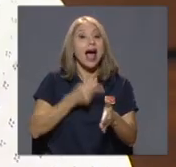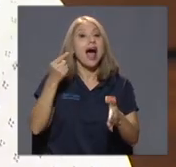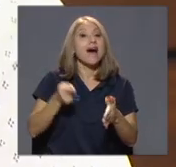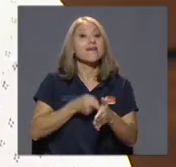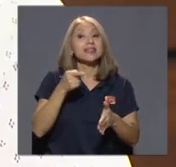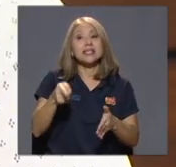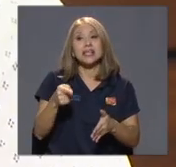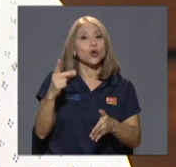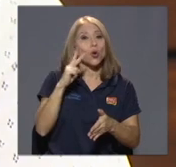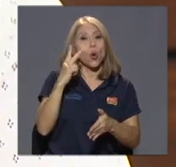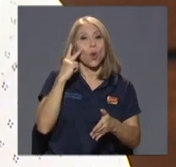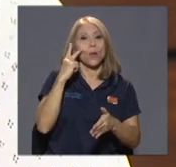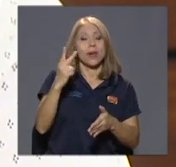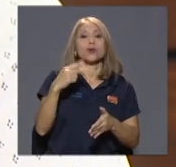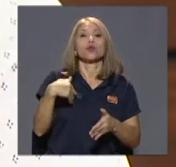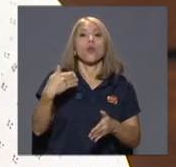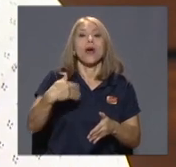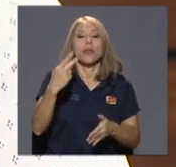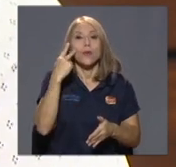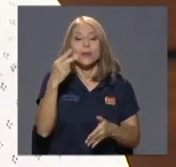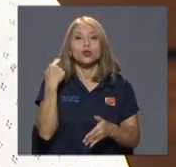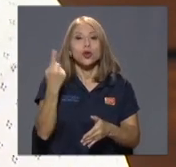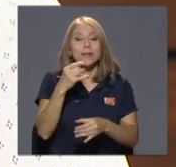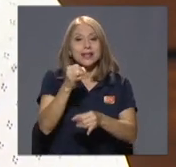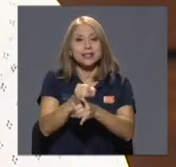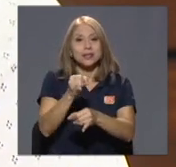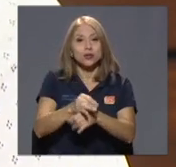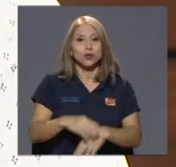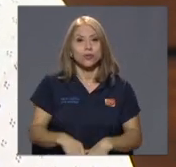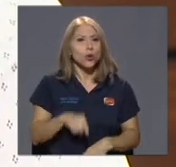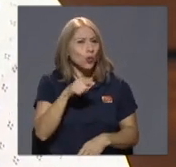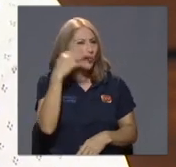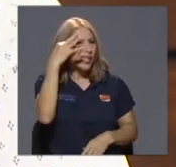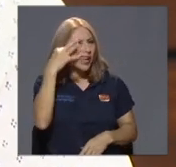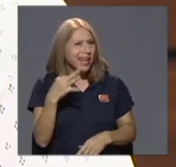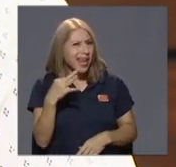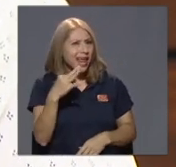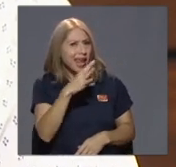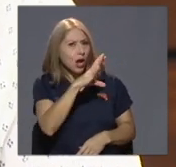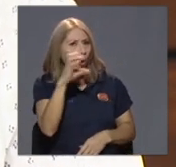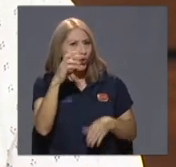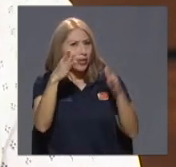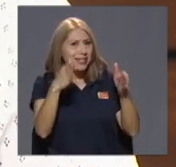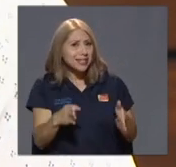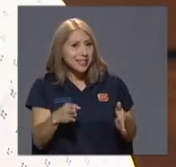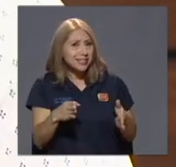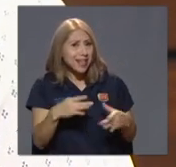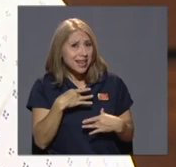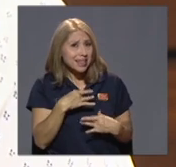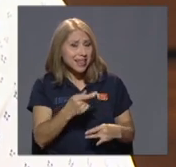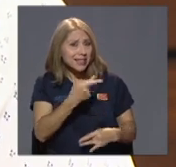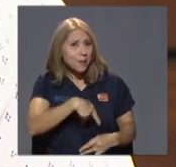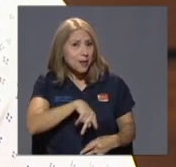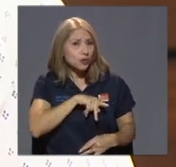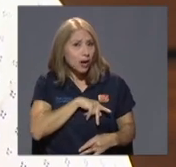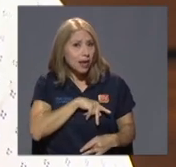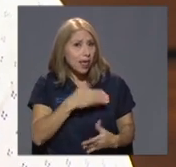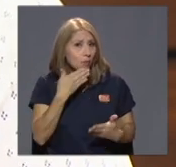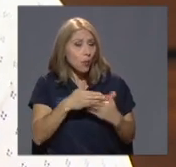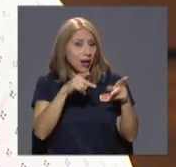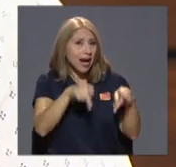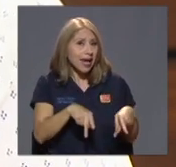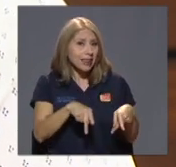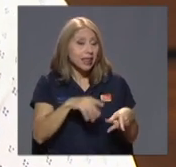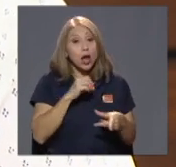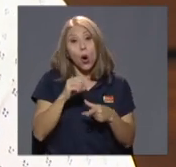institucionalidad. ¿Y el costarricense usted cree que le interesa tanto la personalidad, si es buena gente o no le interesa más bien que sea una persona que sepa mucho de